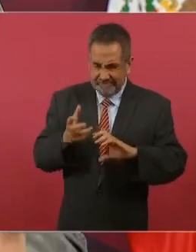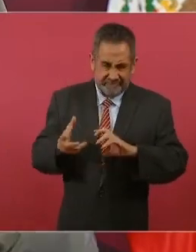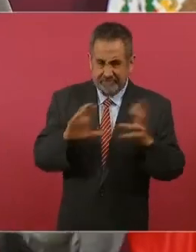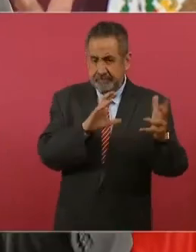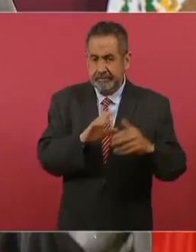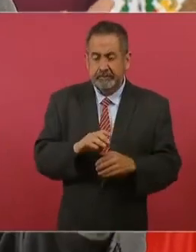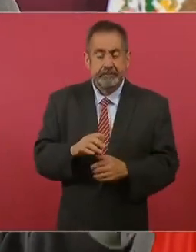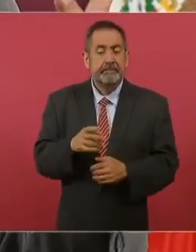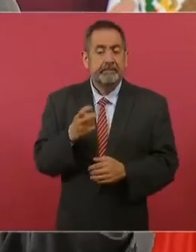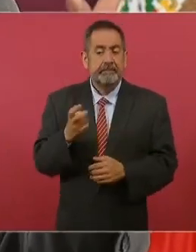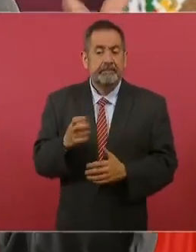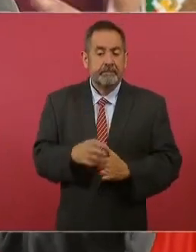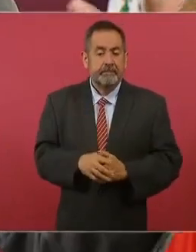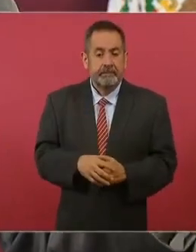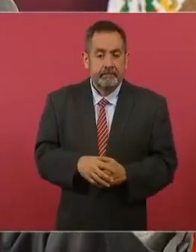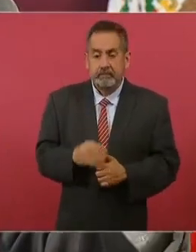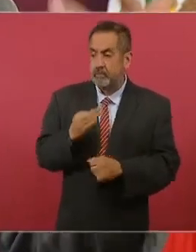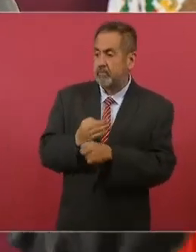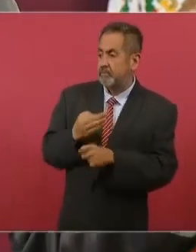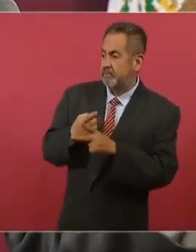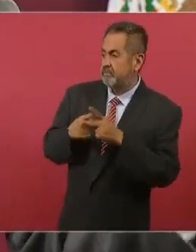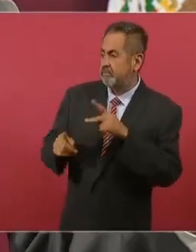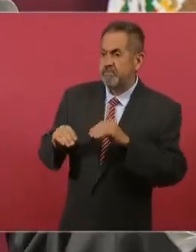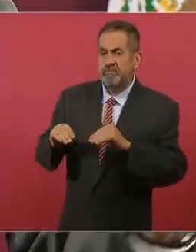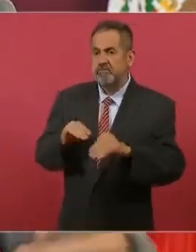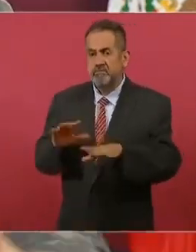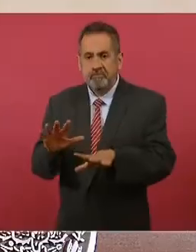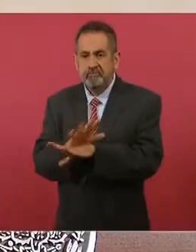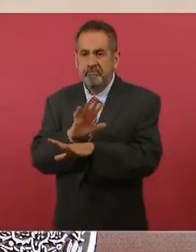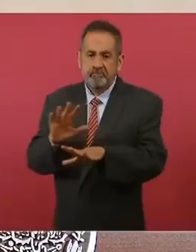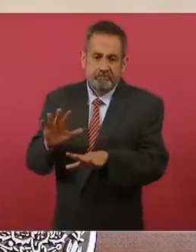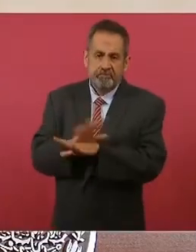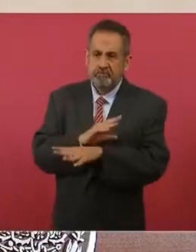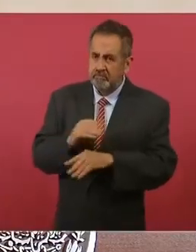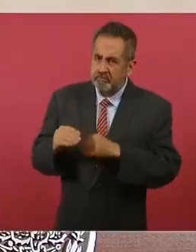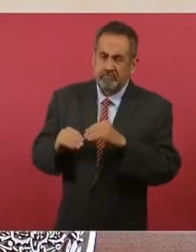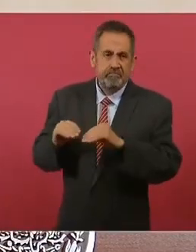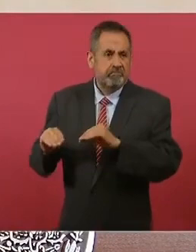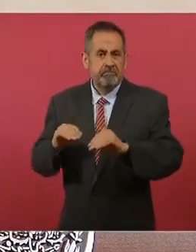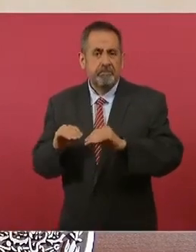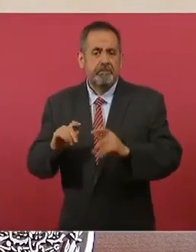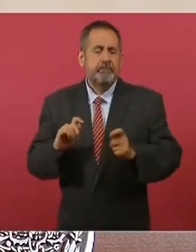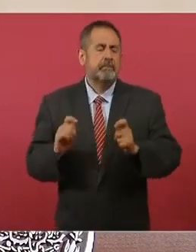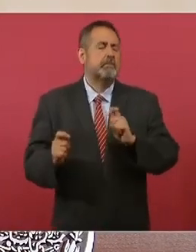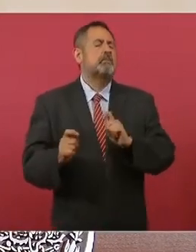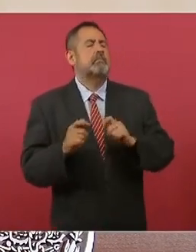si no se iniciaban los cambios, la transformación.